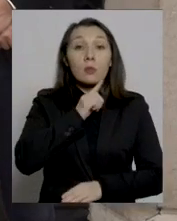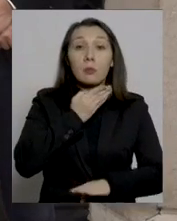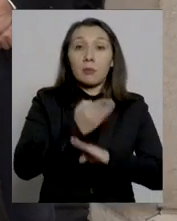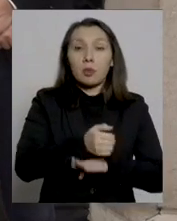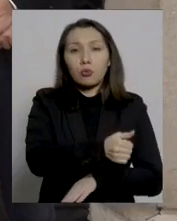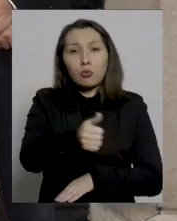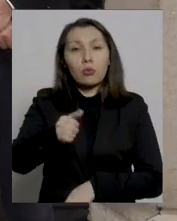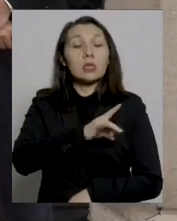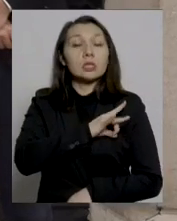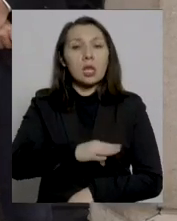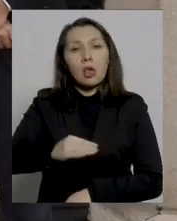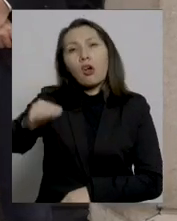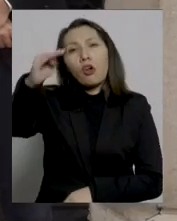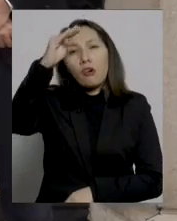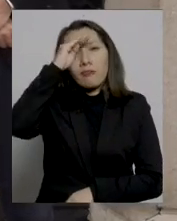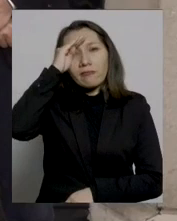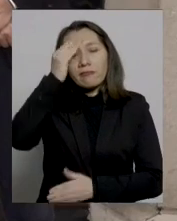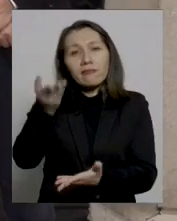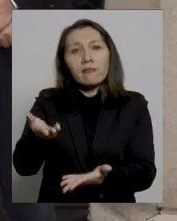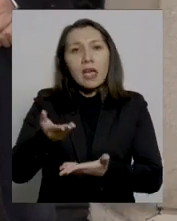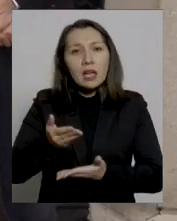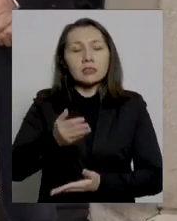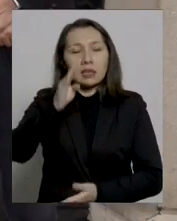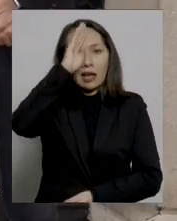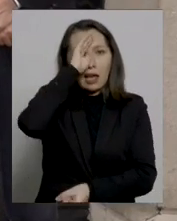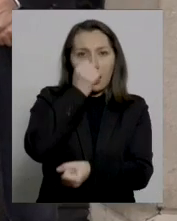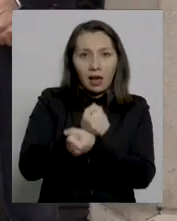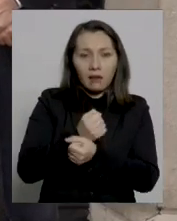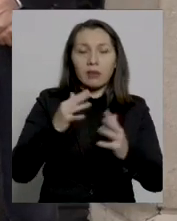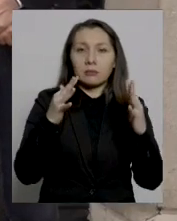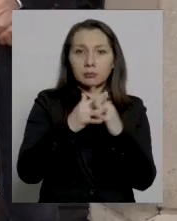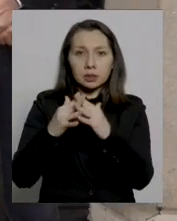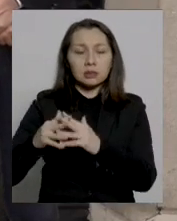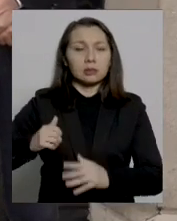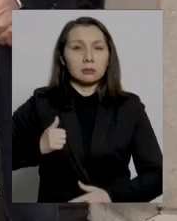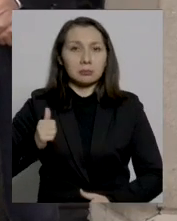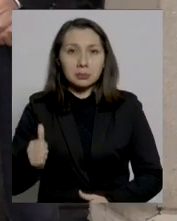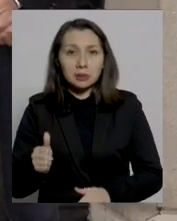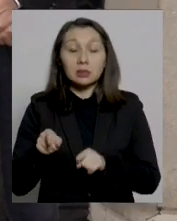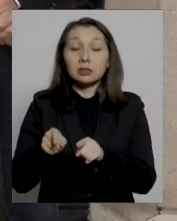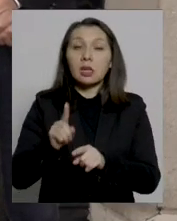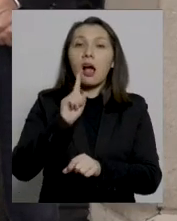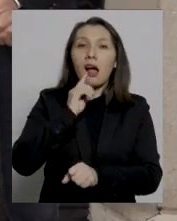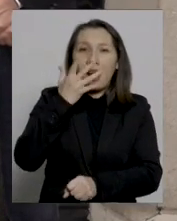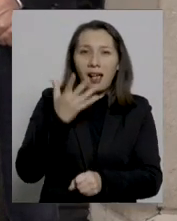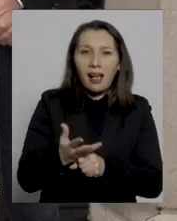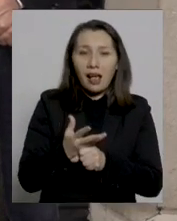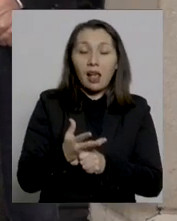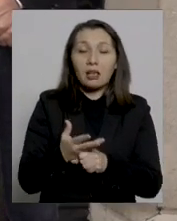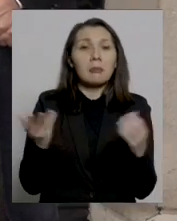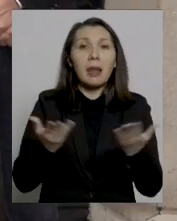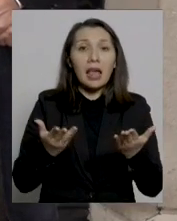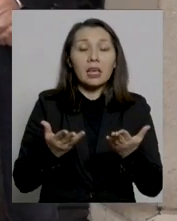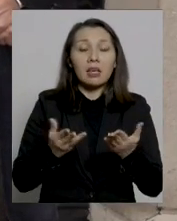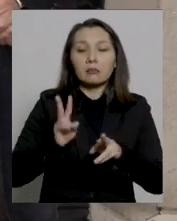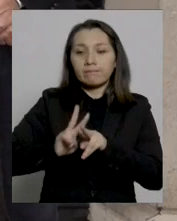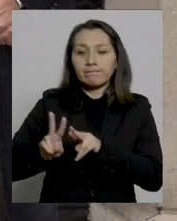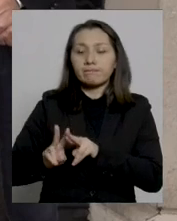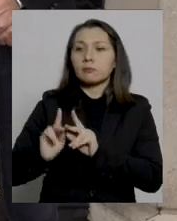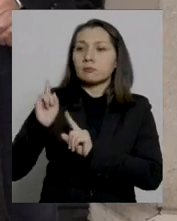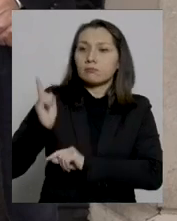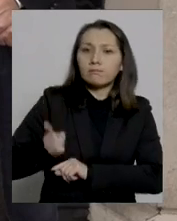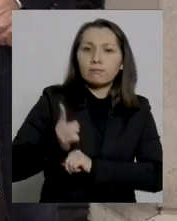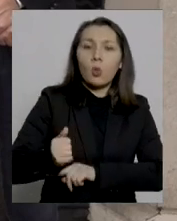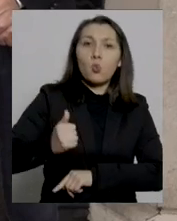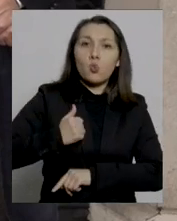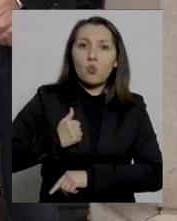los chilenos que confíen en las policías y las Fuerzas Armadas, que están para hacer cumplir